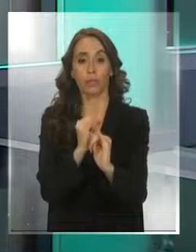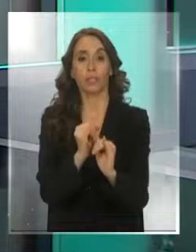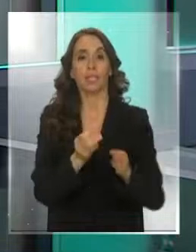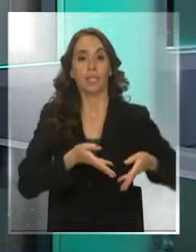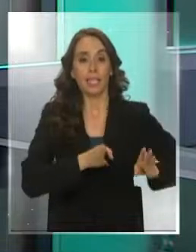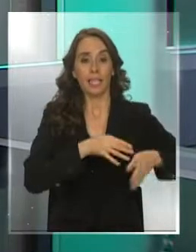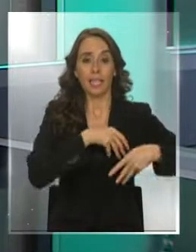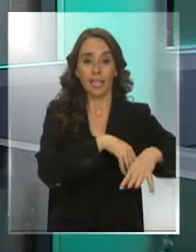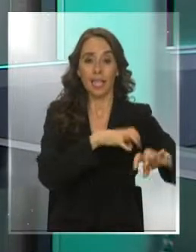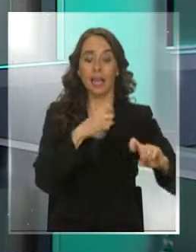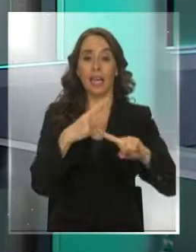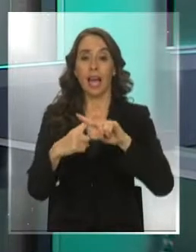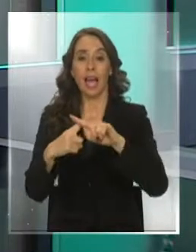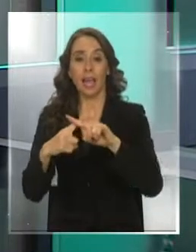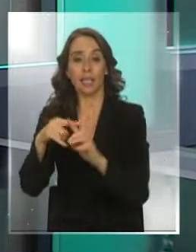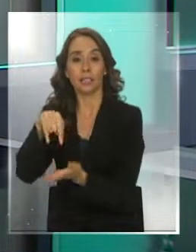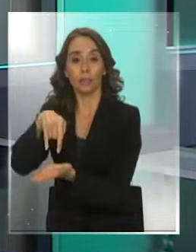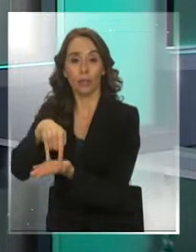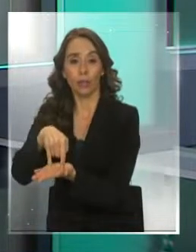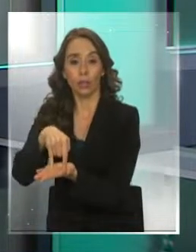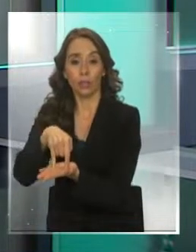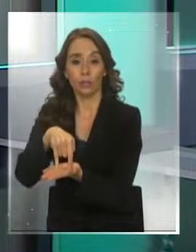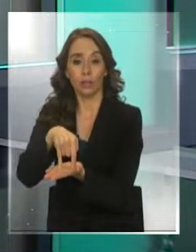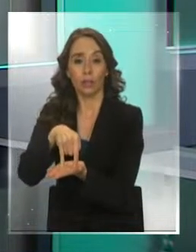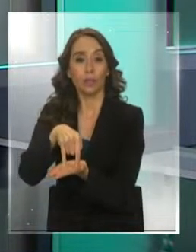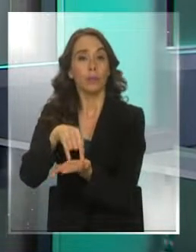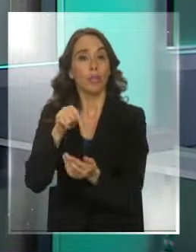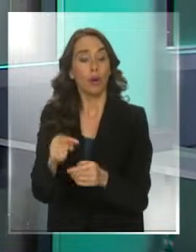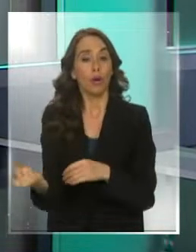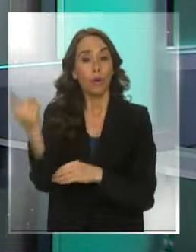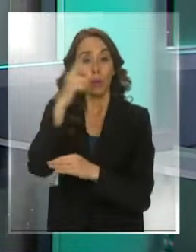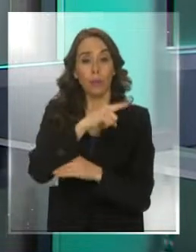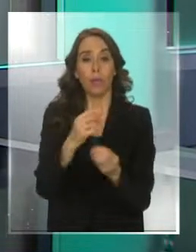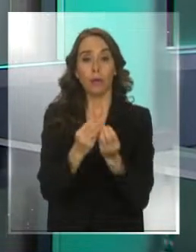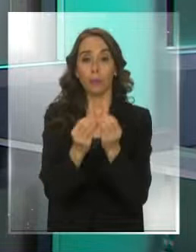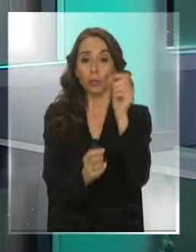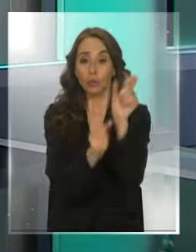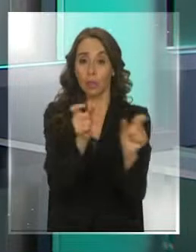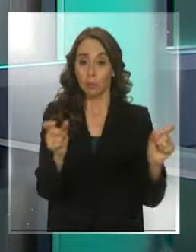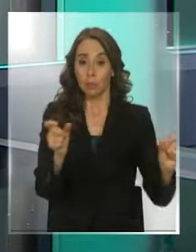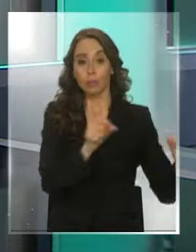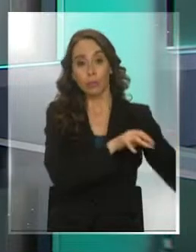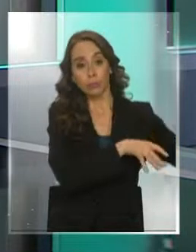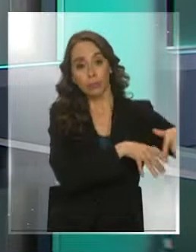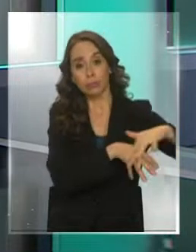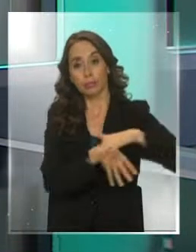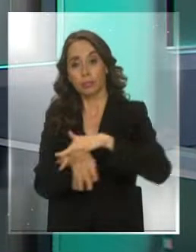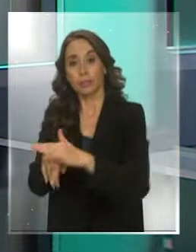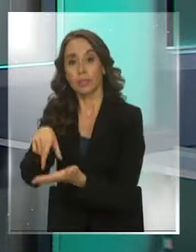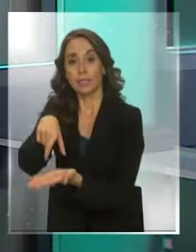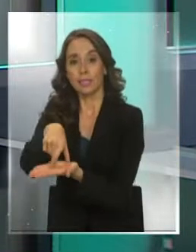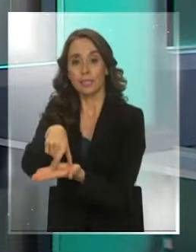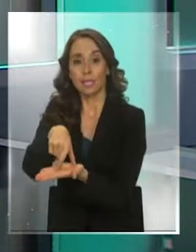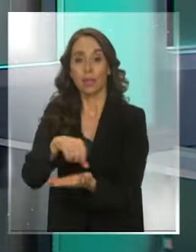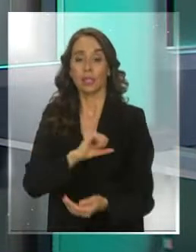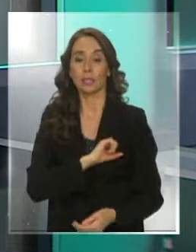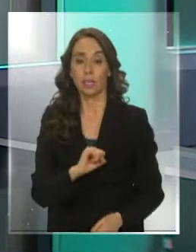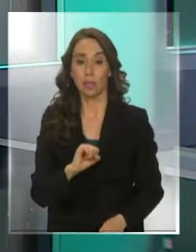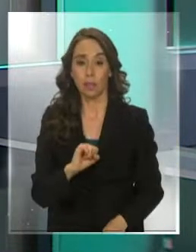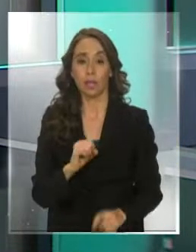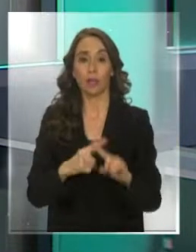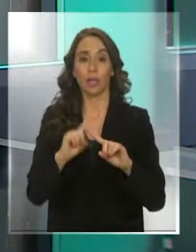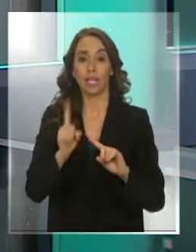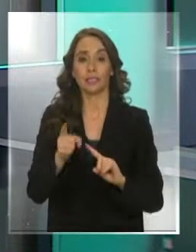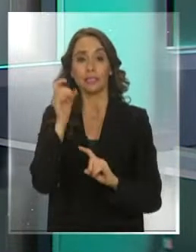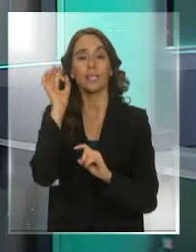calles al ex Congreso. En esta jornada se manifestaron cientos de personas que llegaron a la sede en Santiago